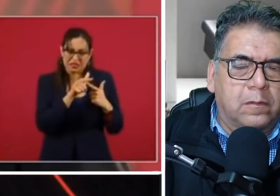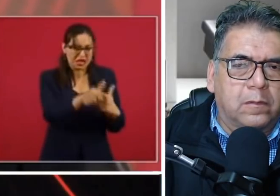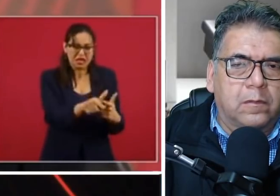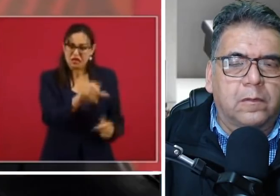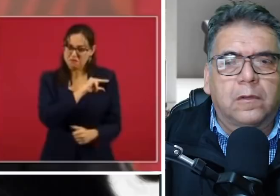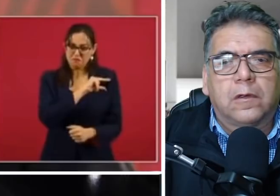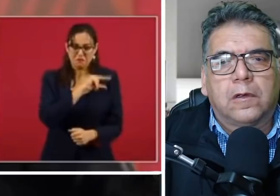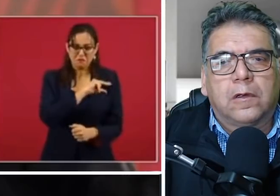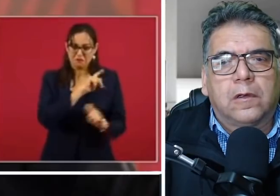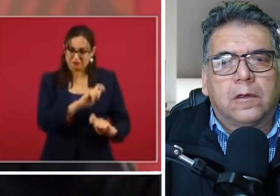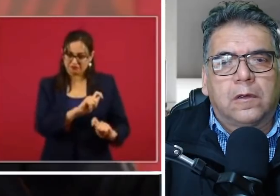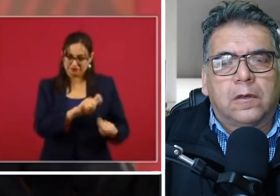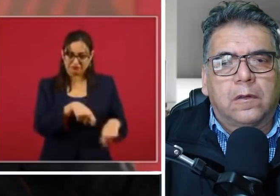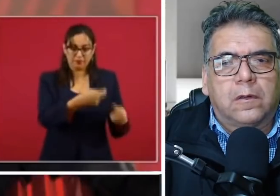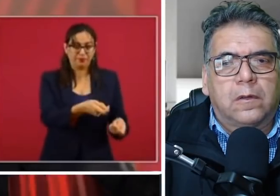la industria eléctrica